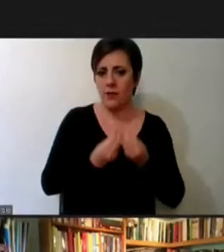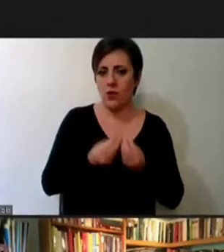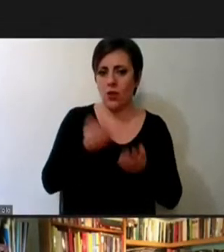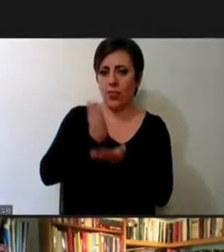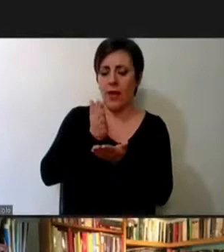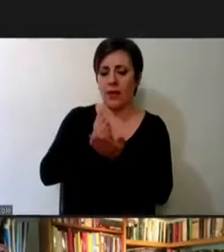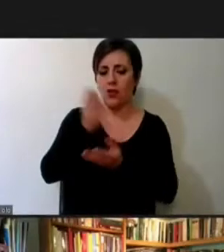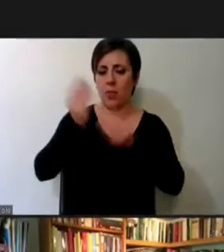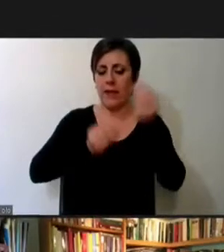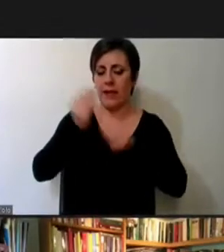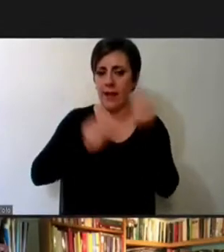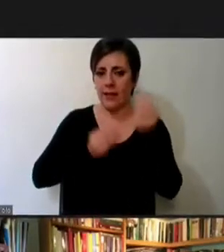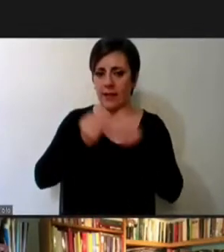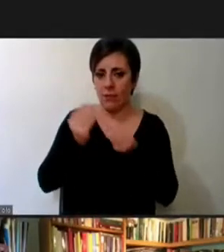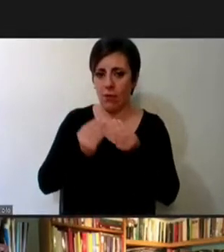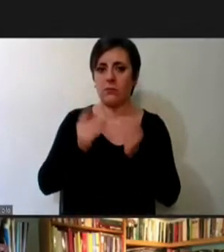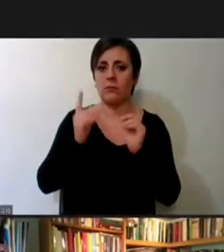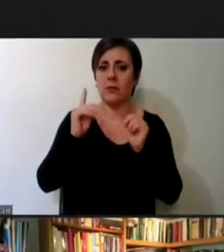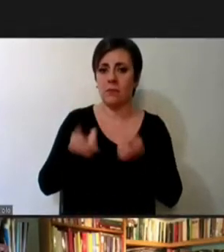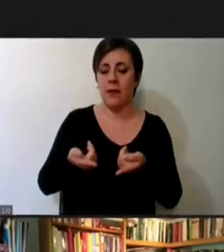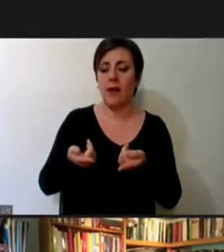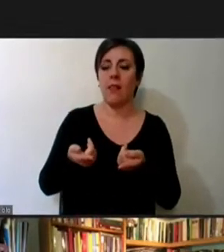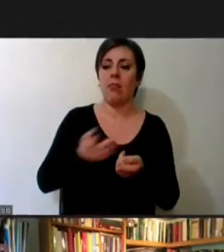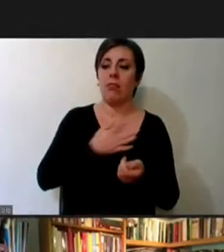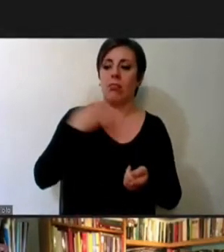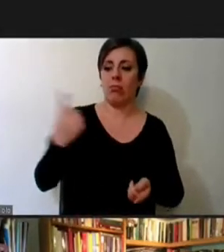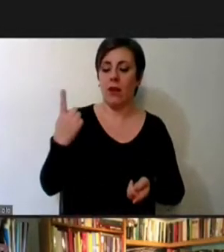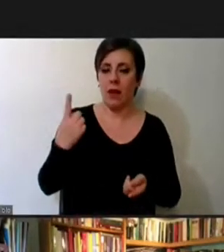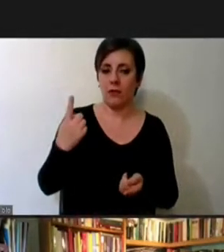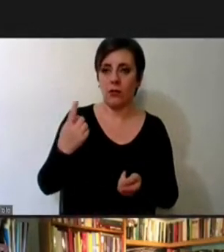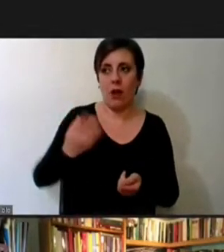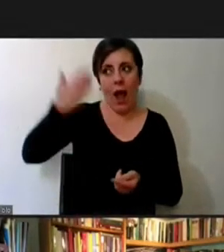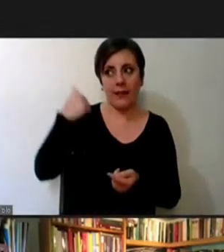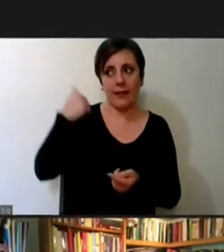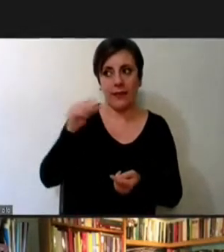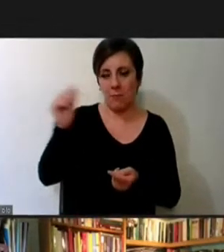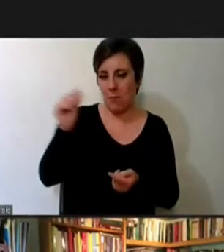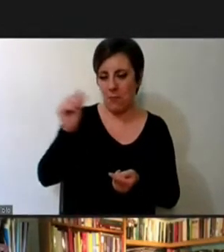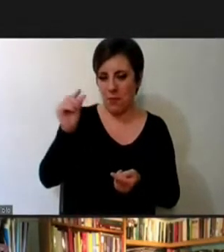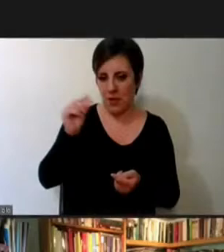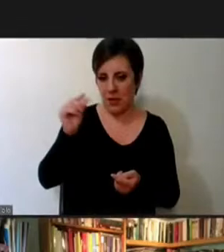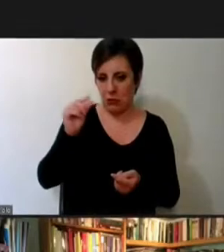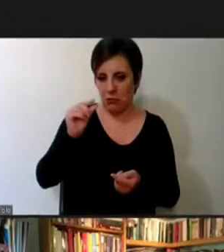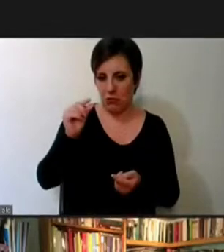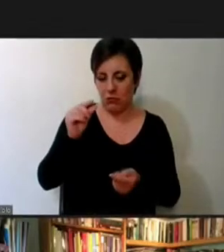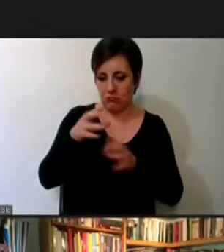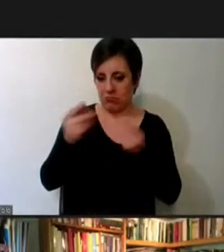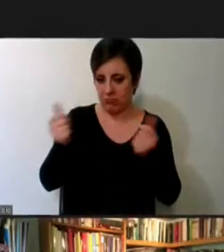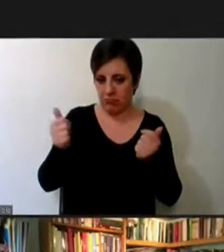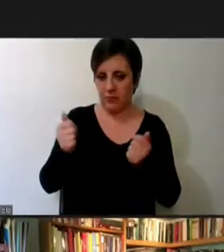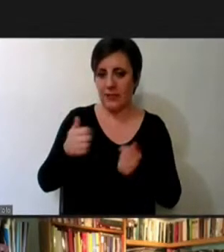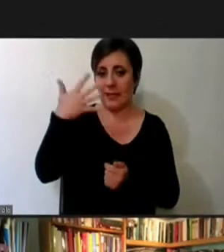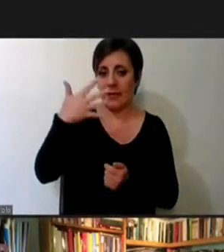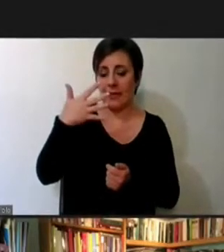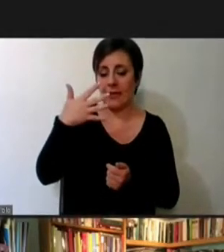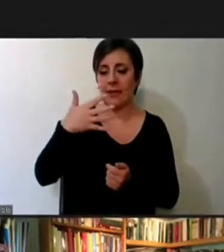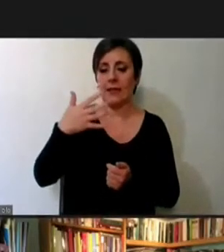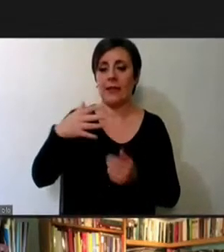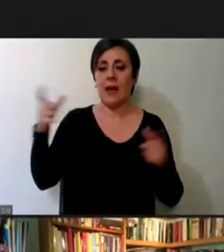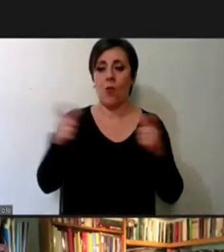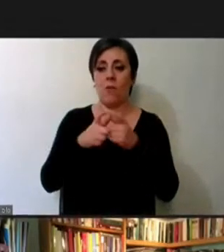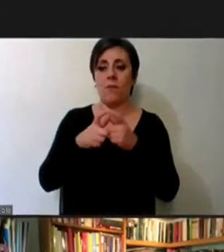administrativo. Además, ha sido director, digo ha sido porque hace muy poquito que ha finalizado, la quinta cumbre iberoamericana de